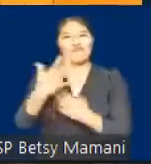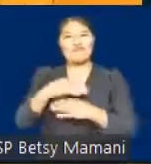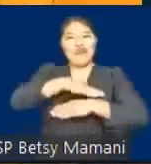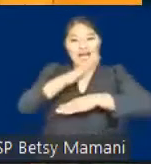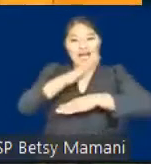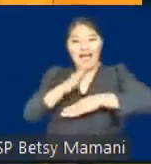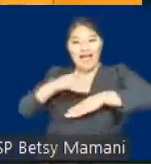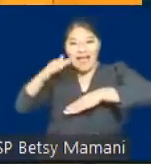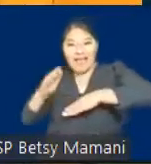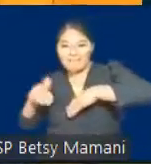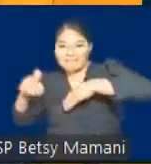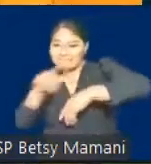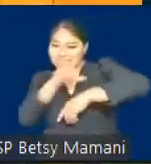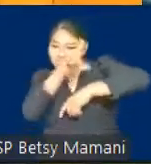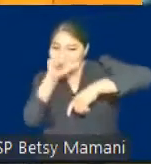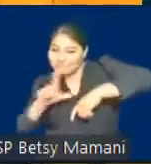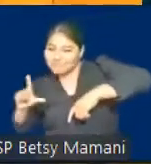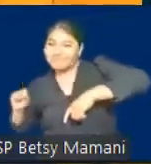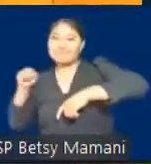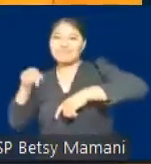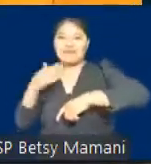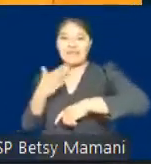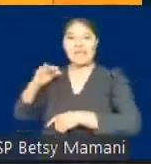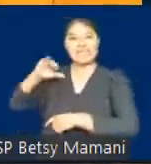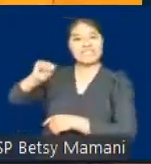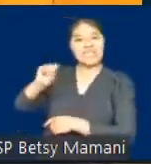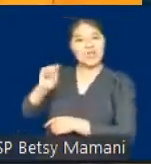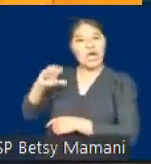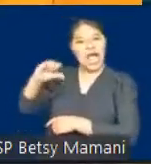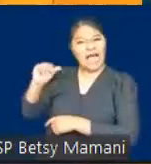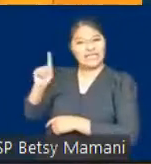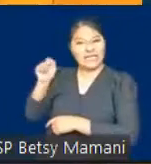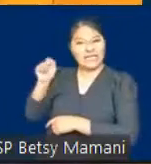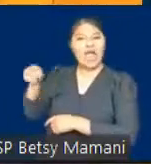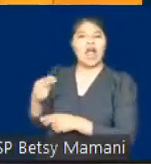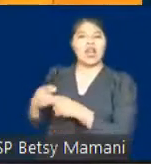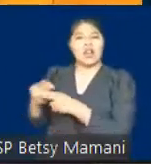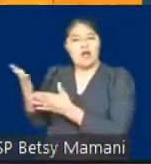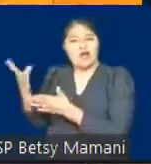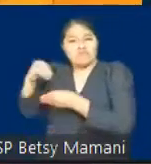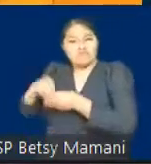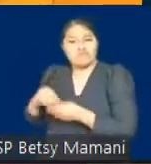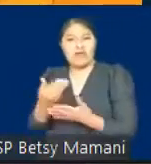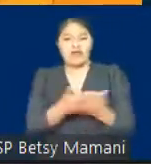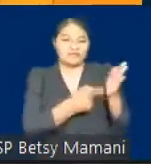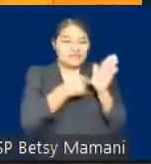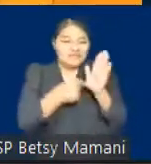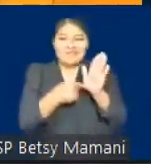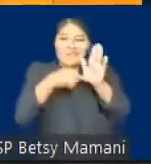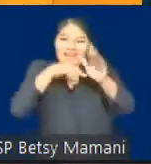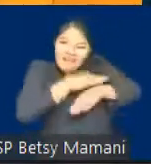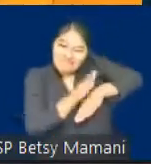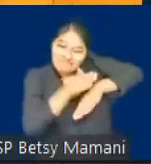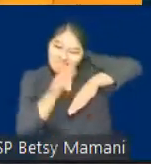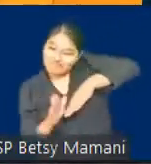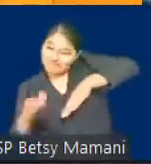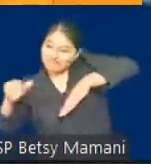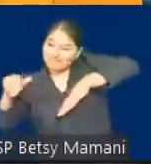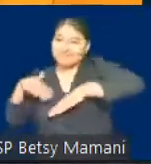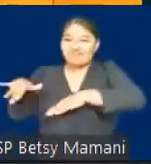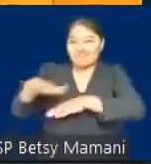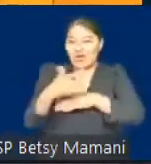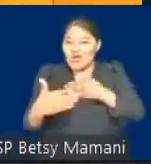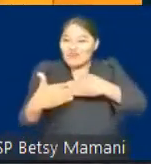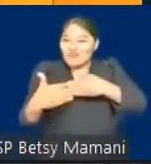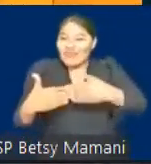peruana. Compuesta por Segundo Castañeda, quien siente nostalgia por el puerto en el que nació y espera algún día